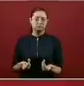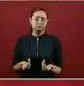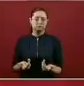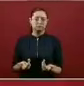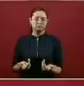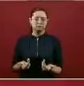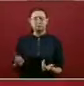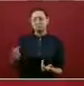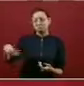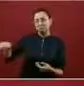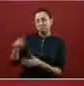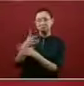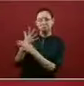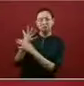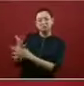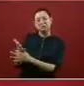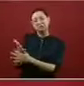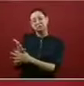o la excusa